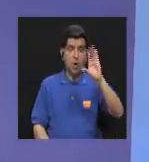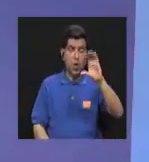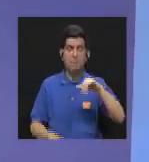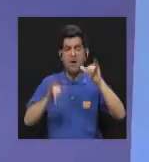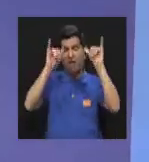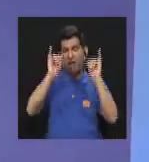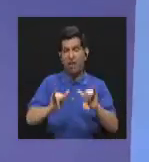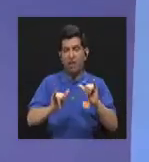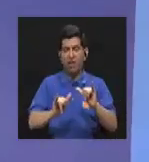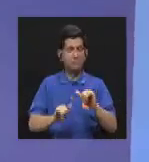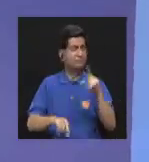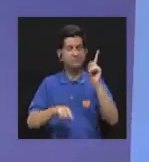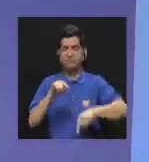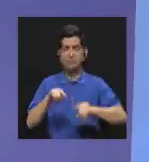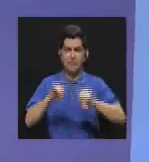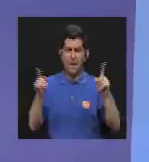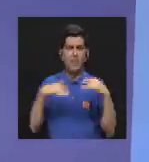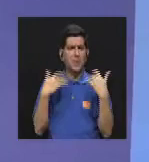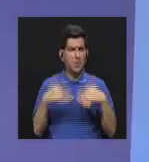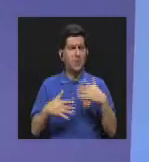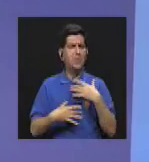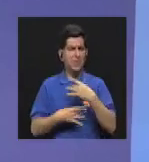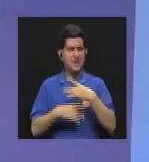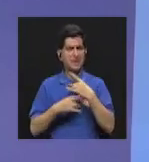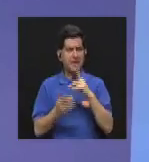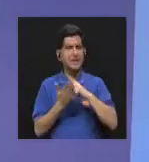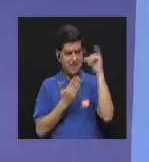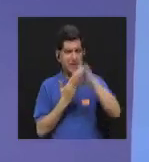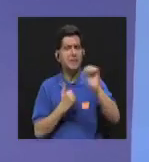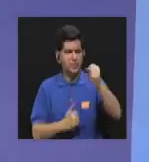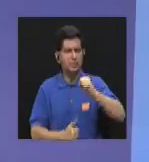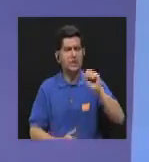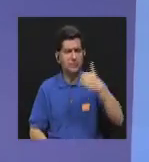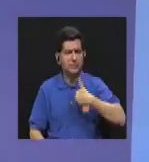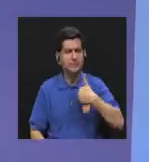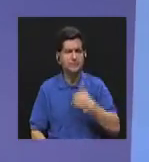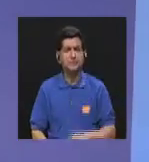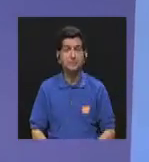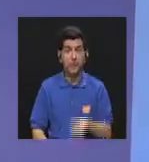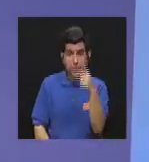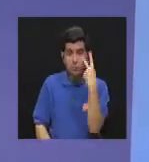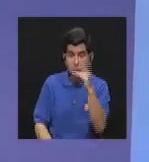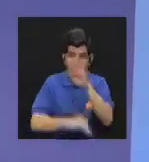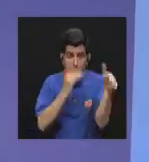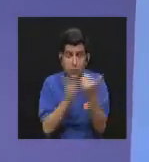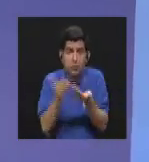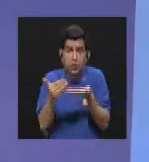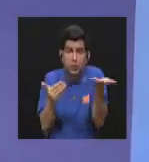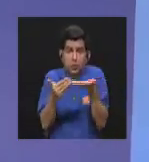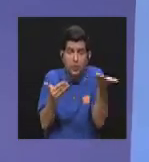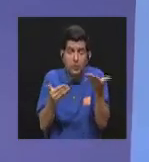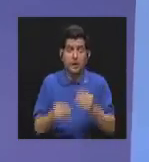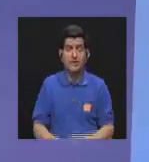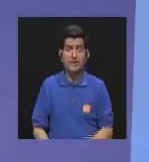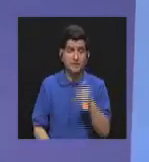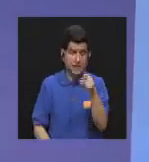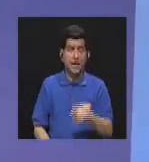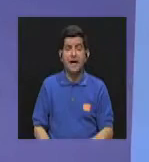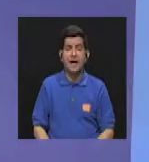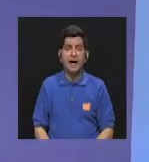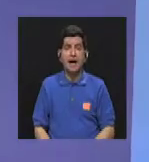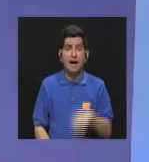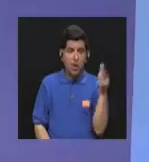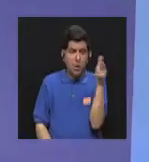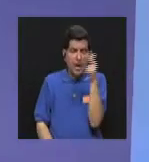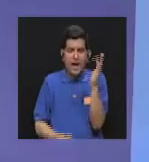era muy, muy ambicioso el proyecto. Así es. Cuando nosotros, si vos ves, todo prácticamente está hecho cámara en mano por un